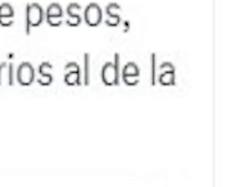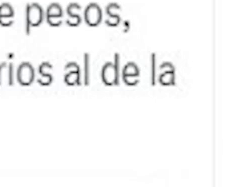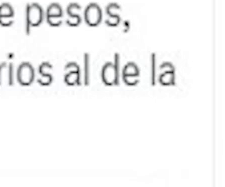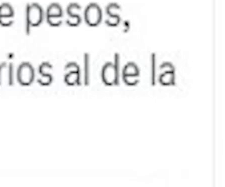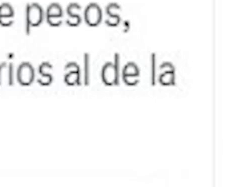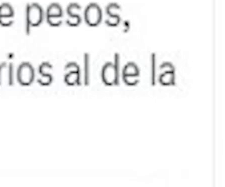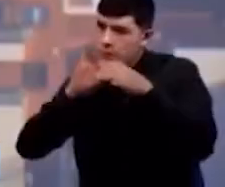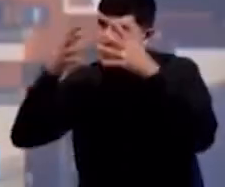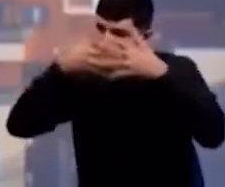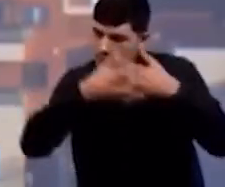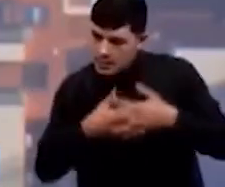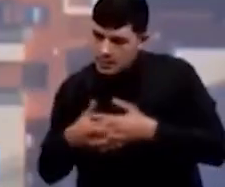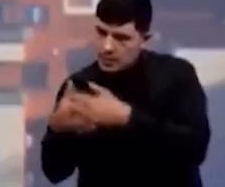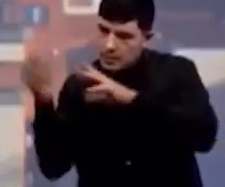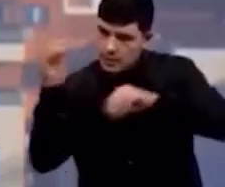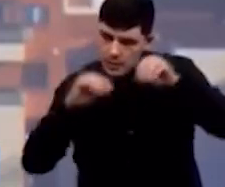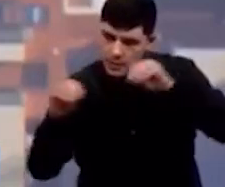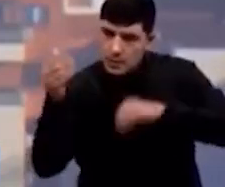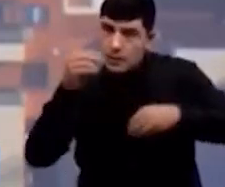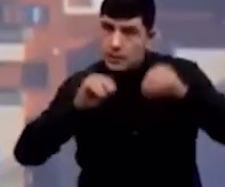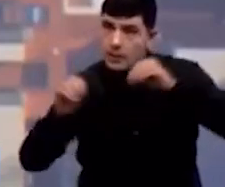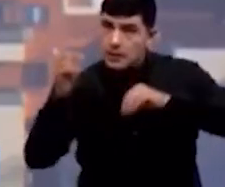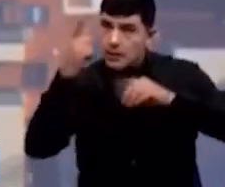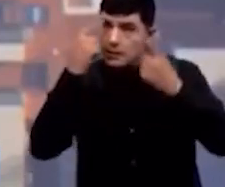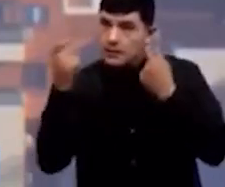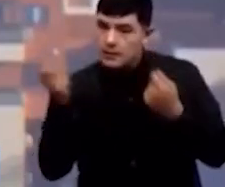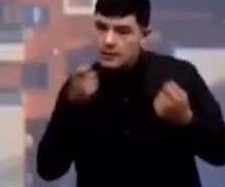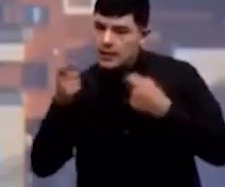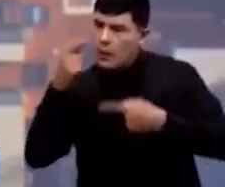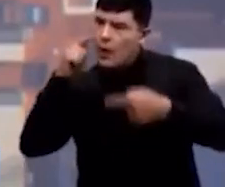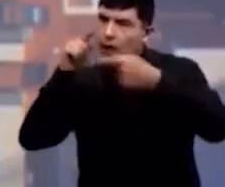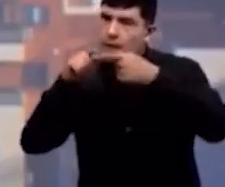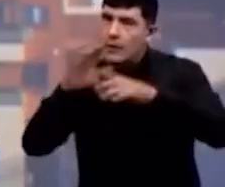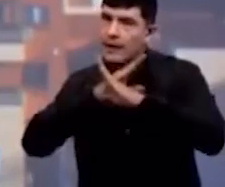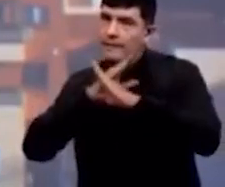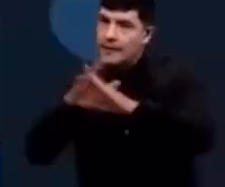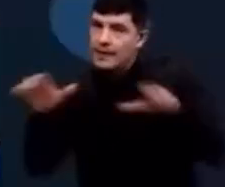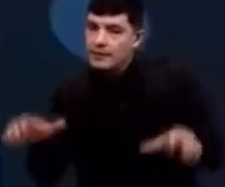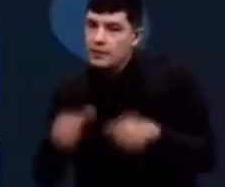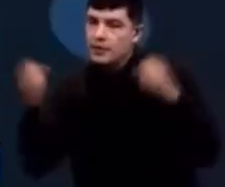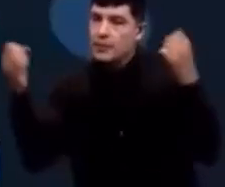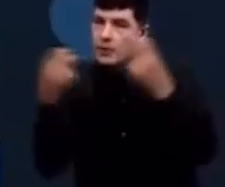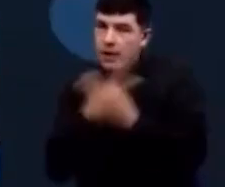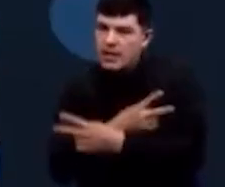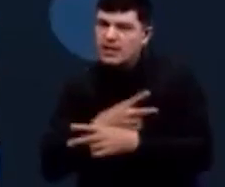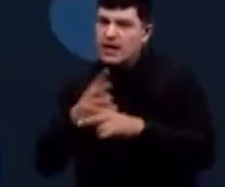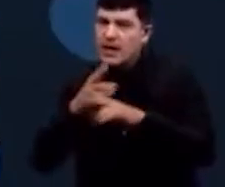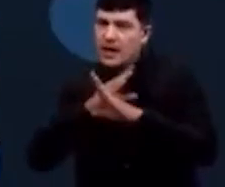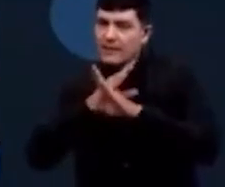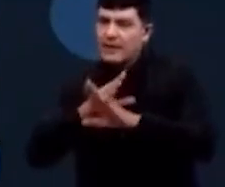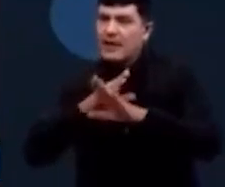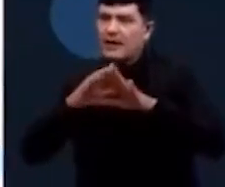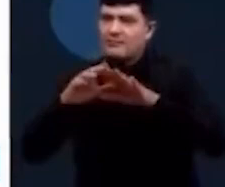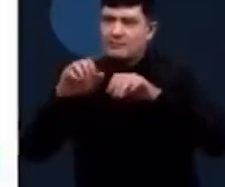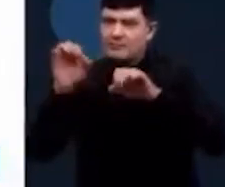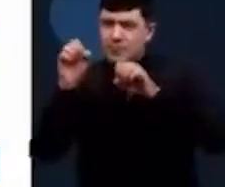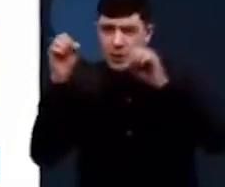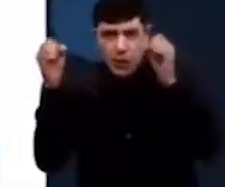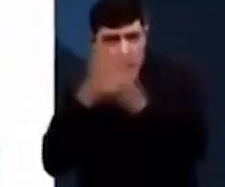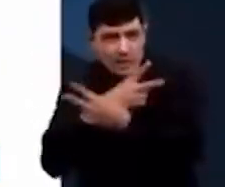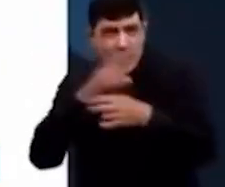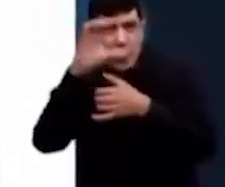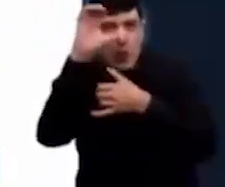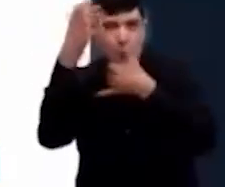y expresó su descontento por lo que percibe como una falta de respuesta del gobierno nacional a sus solicitudes reiteradas.